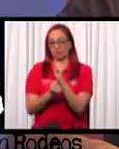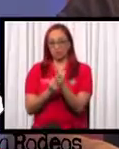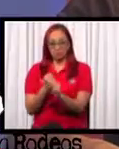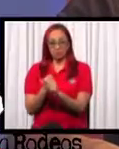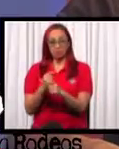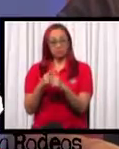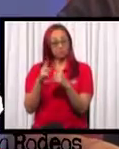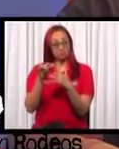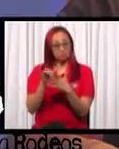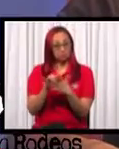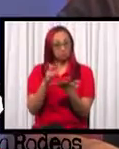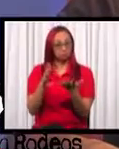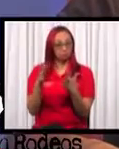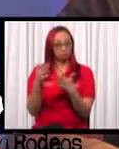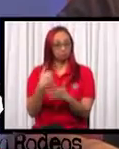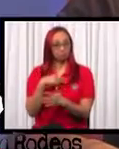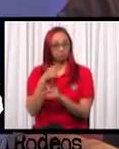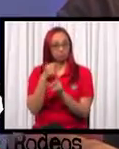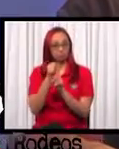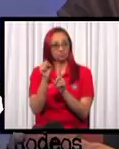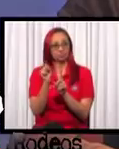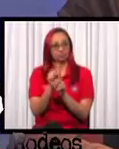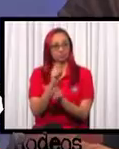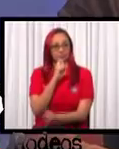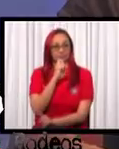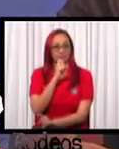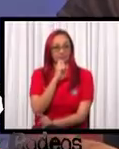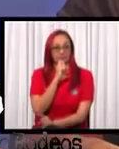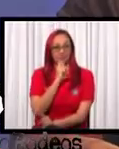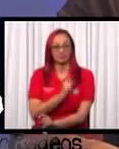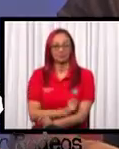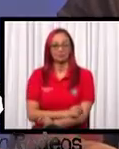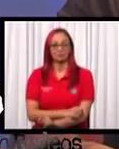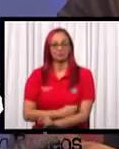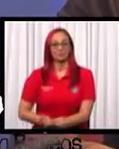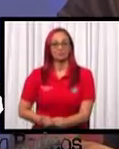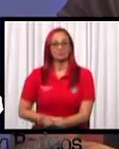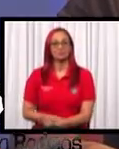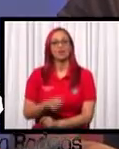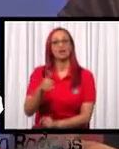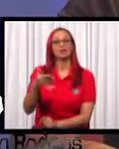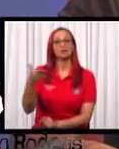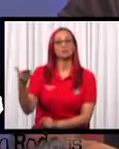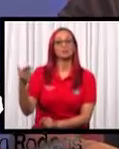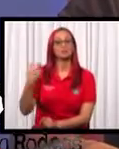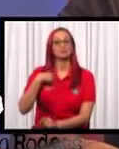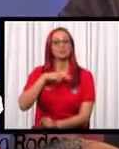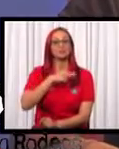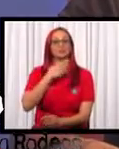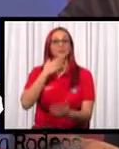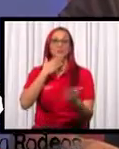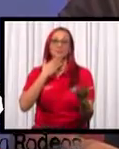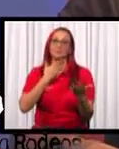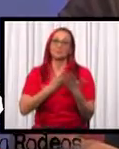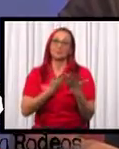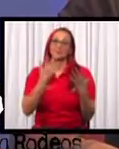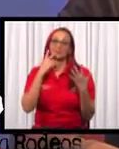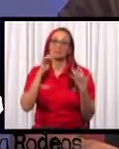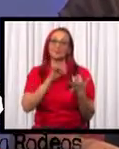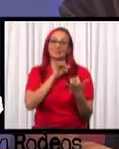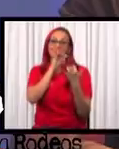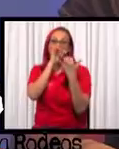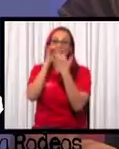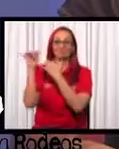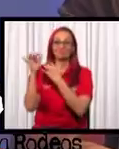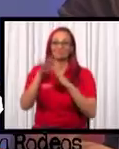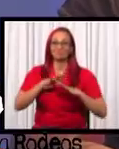pone a nosotros en una situación difícil. Otro de los aspectos que nosotros pues denunciamos es que con